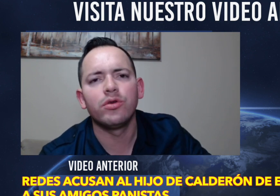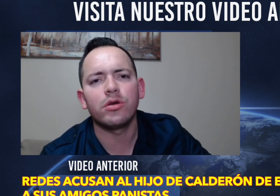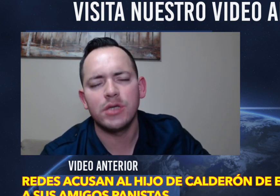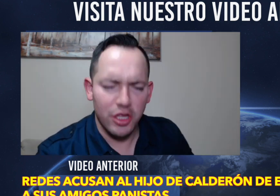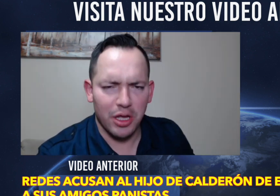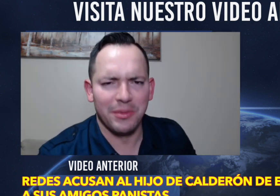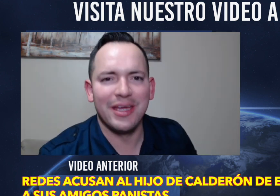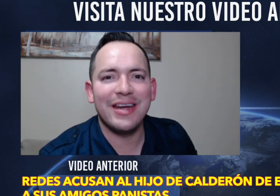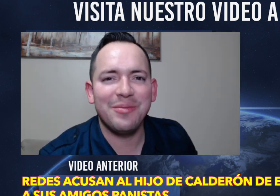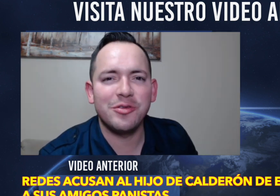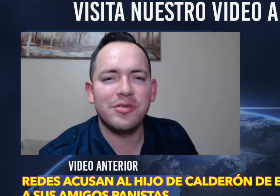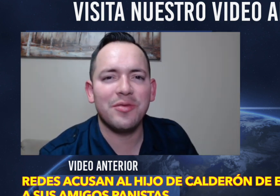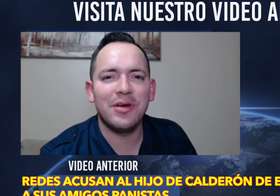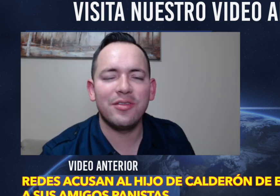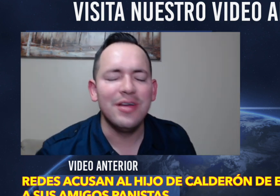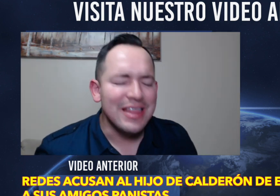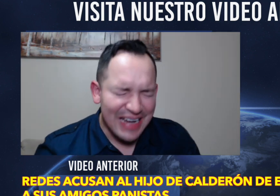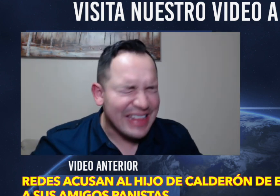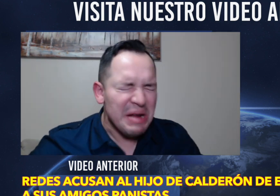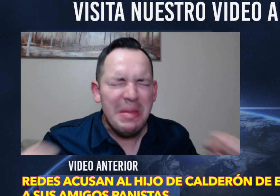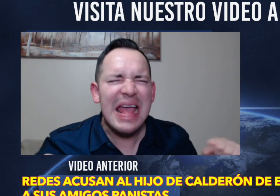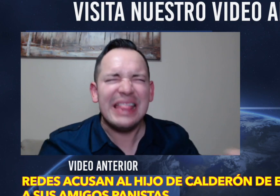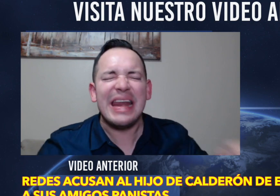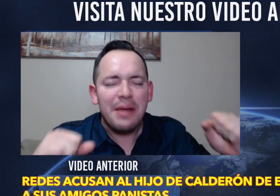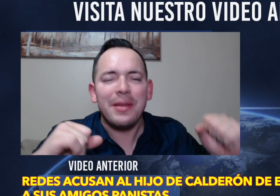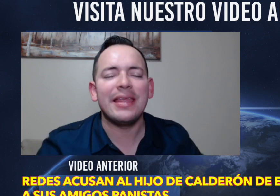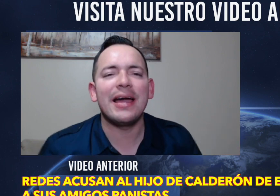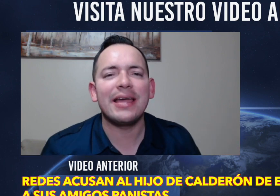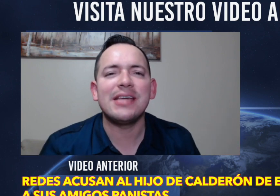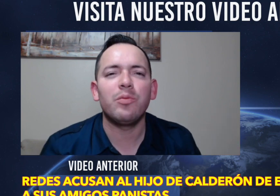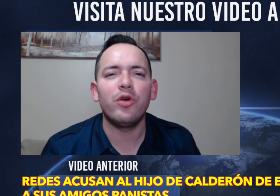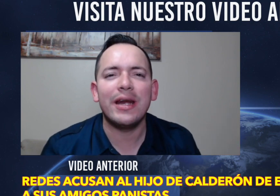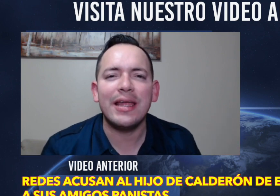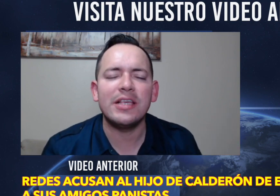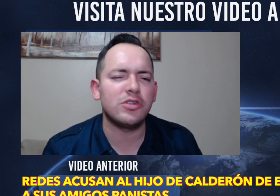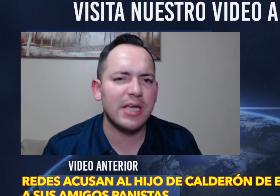tumbaburros. También haremos un recuento de la tremenda rebatinga que se armó en redes sociales.